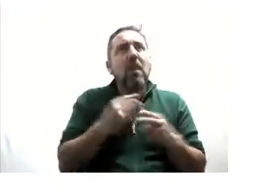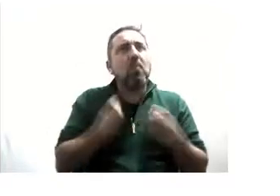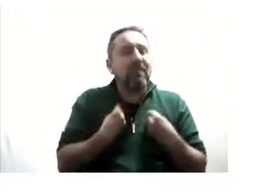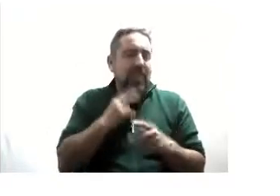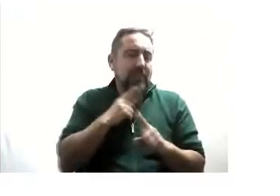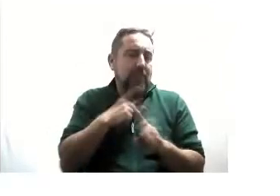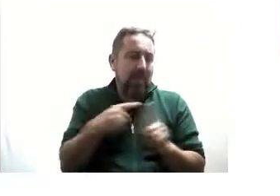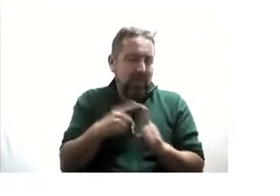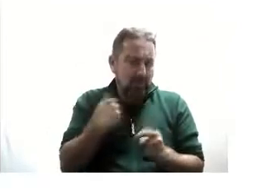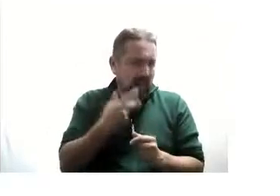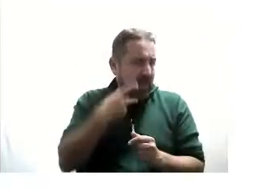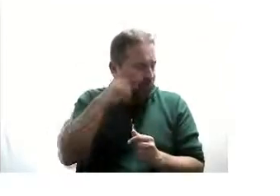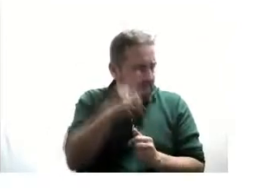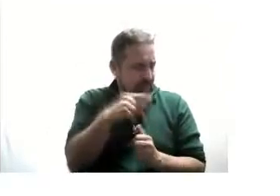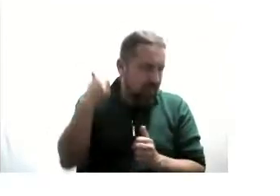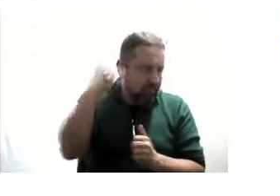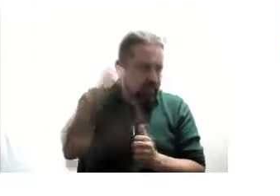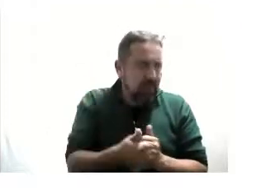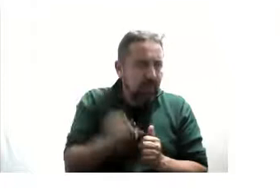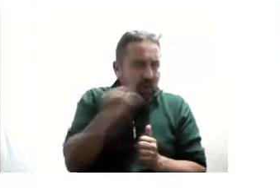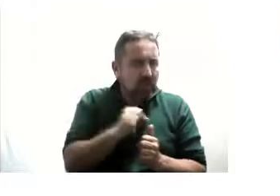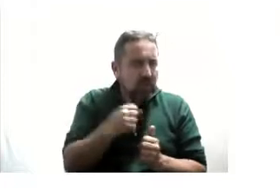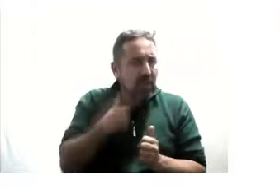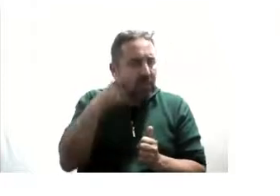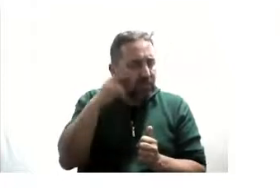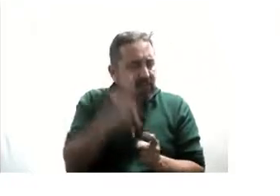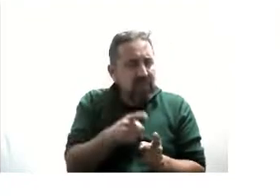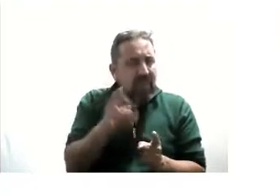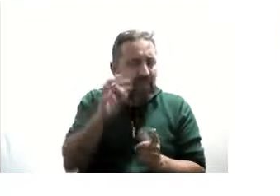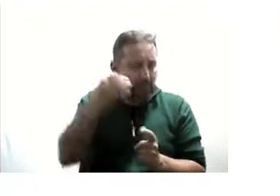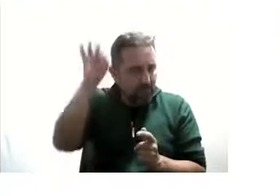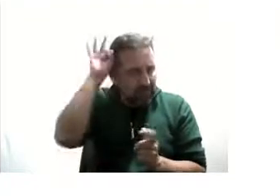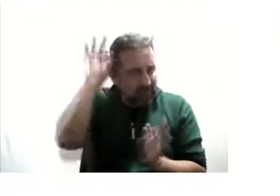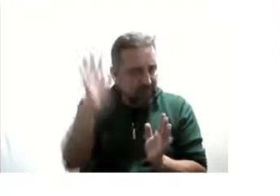se tiene de experiencia de implantes,